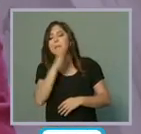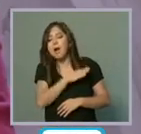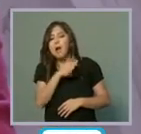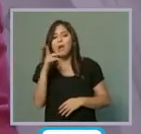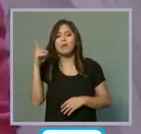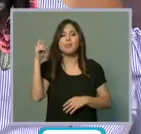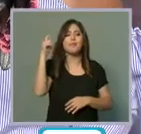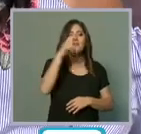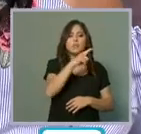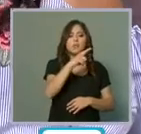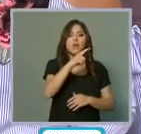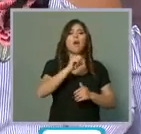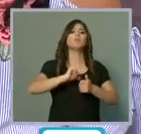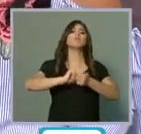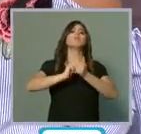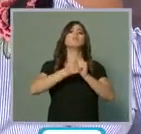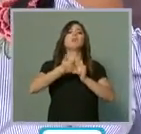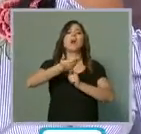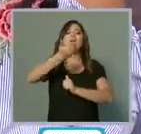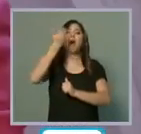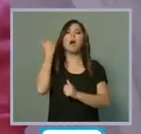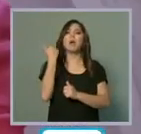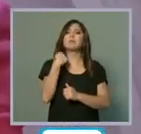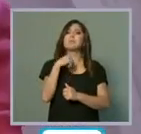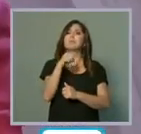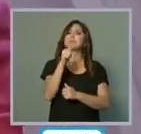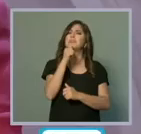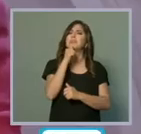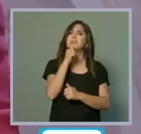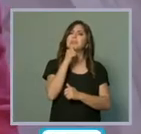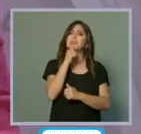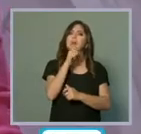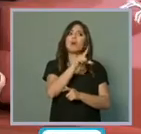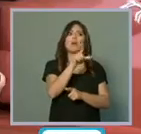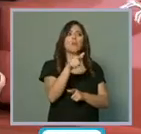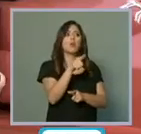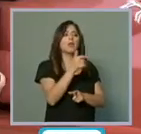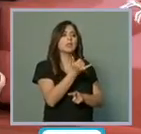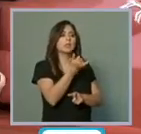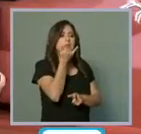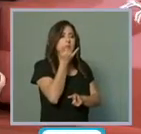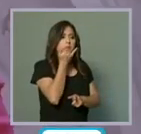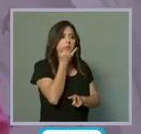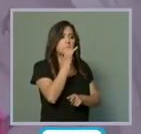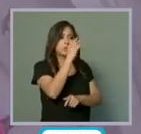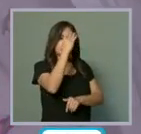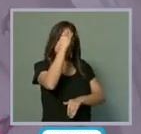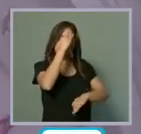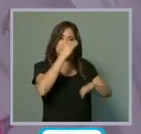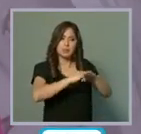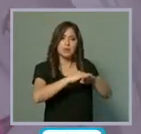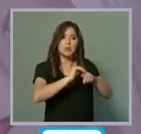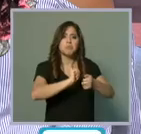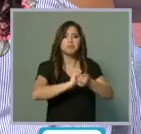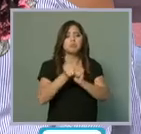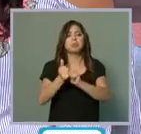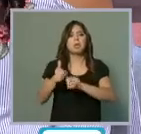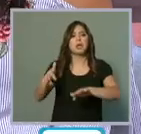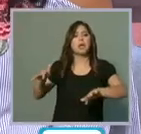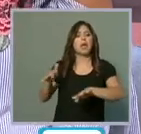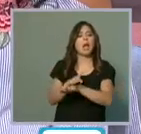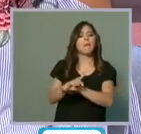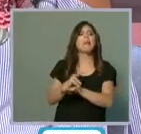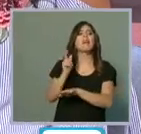tener algo que no contemplabas antes. Claro, Y si lo aprendizaje. integras y lo aprendes, entonces esto se puede convertir en algo muy